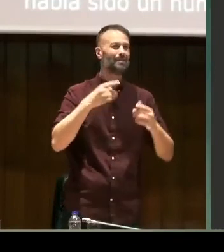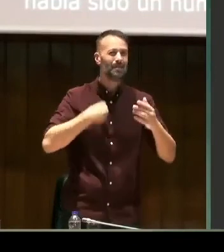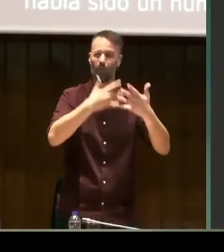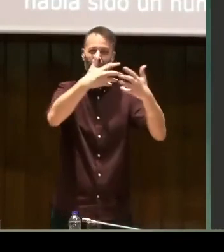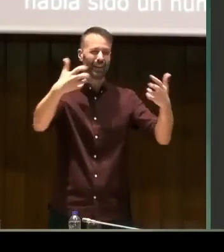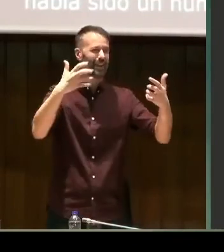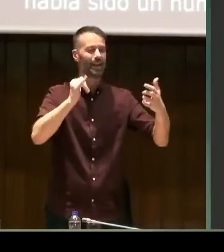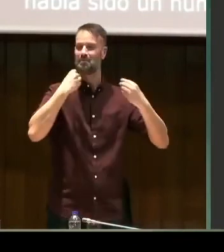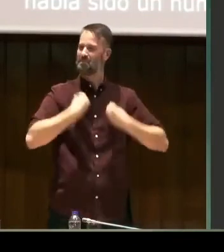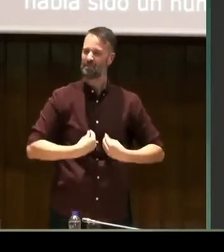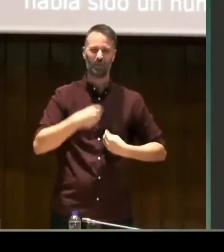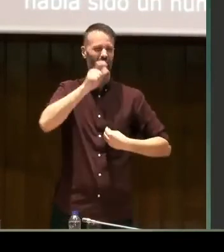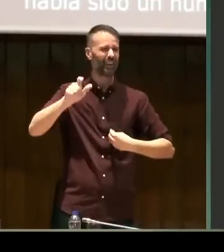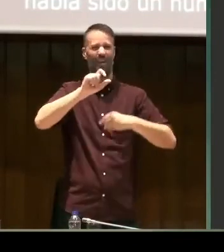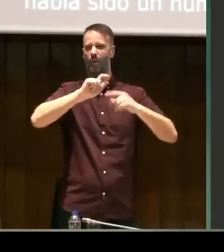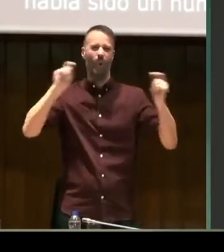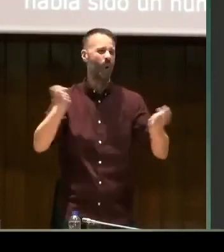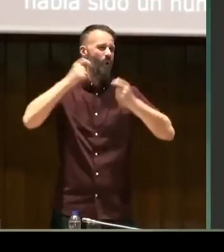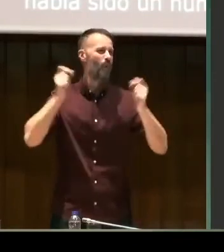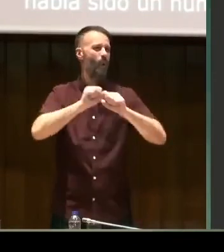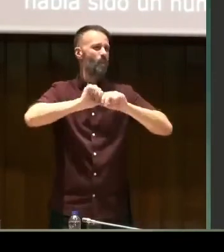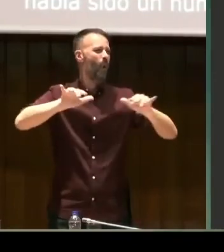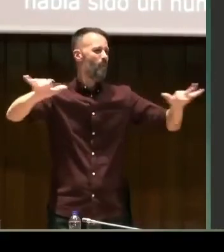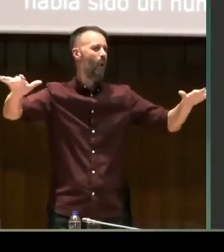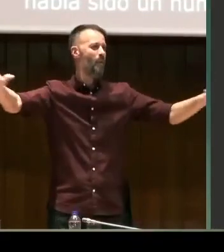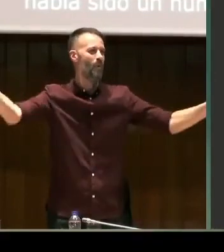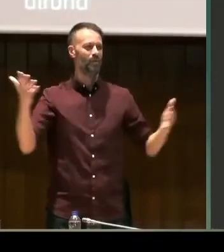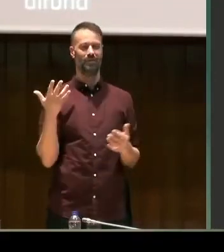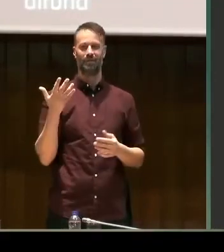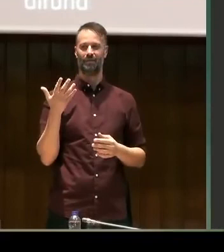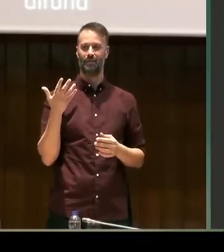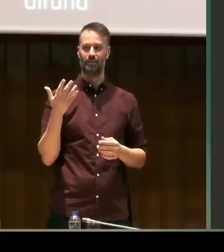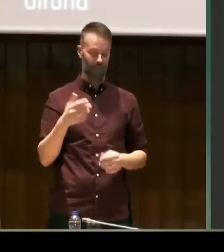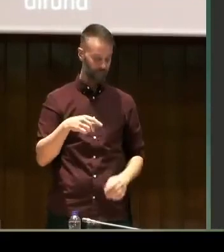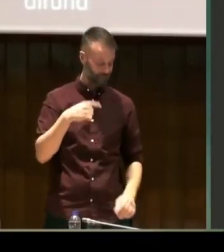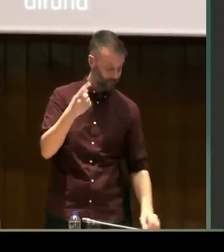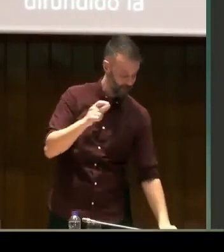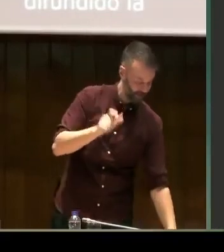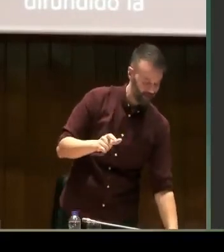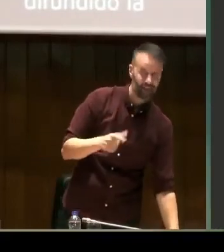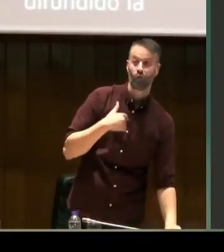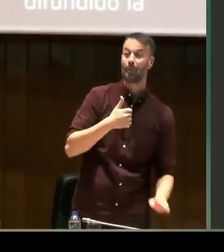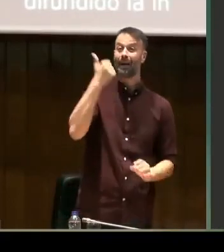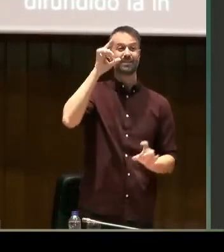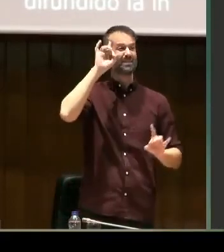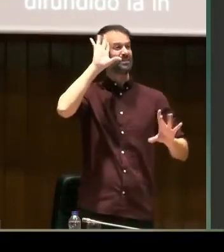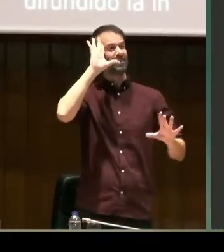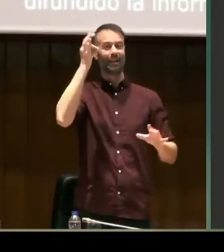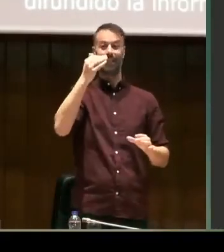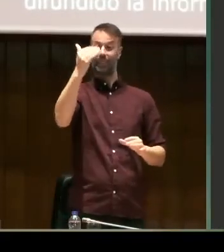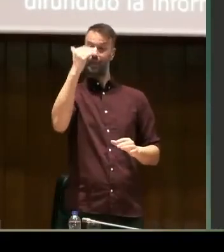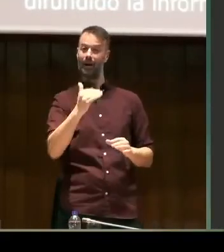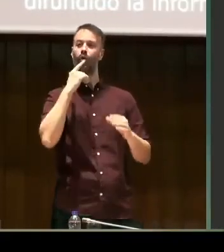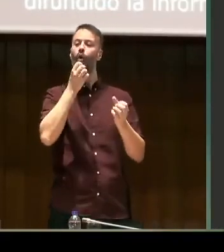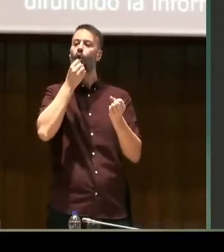un medio serio, porque esa noticia era falsa. Aún así, aun habiendo esta explicación final, la noticia corrió como la